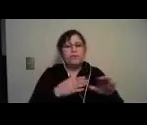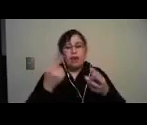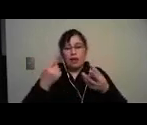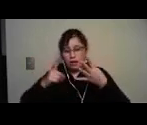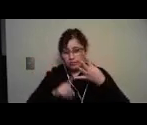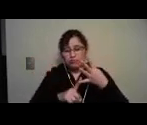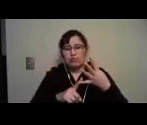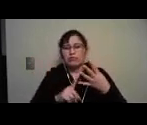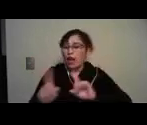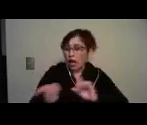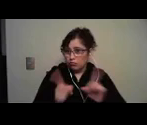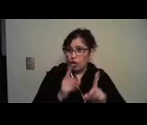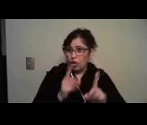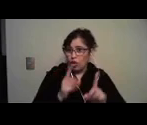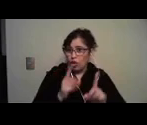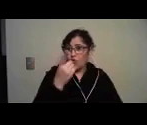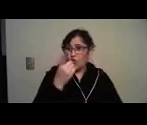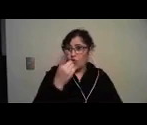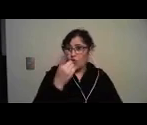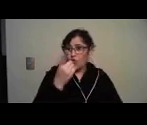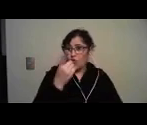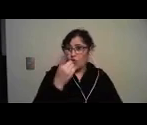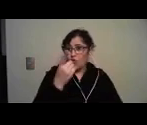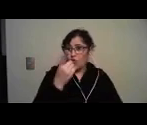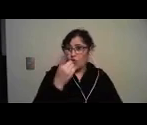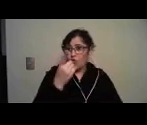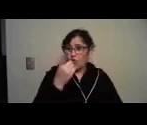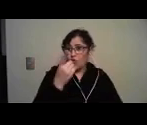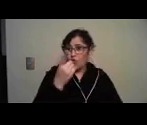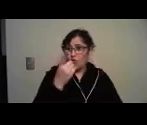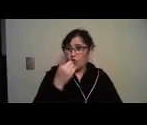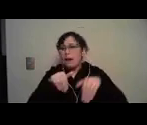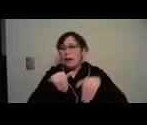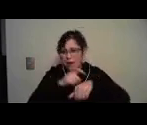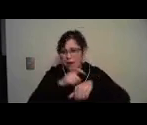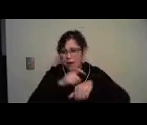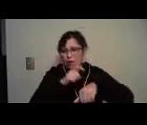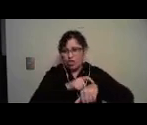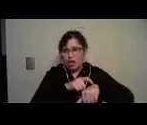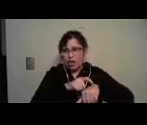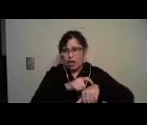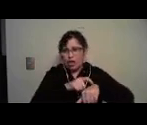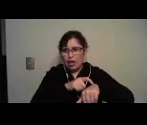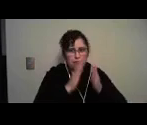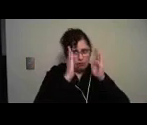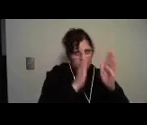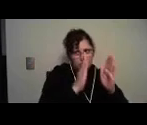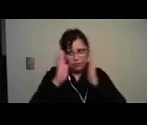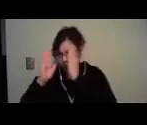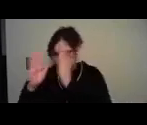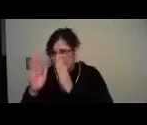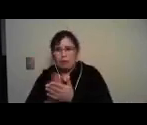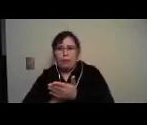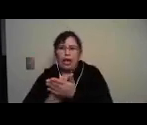dos tareas al mismo tiempo, prestando atención a ambas, ya, como por ejemplo responder el